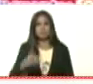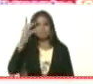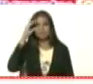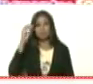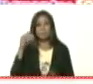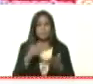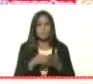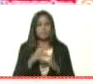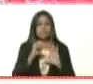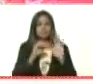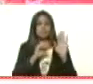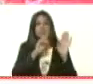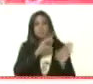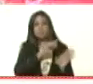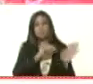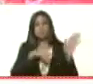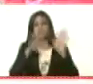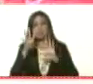1.119 empresas.